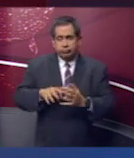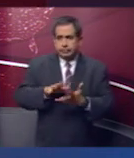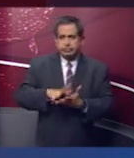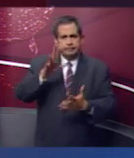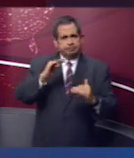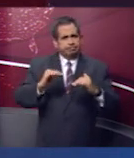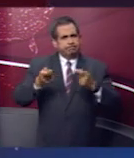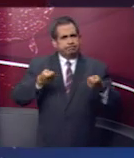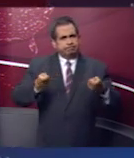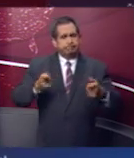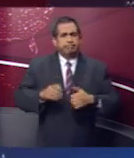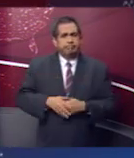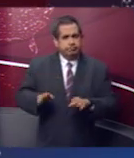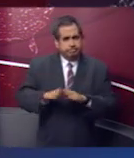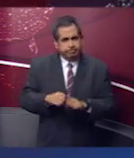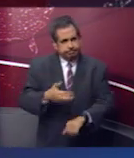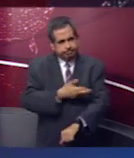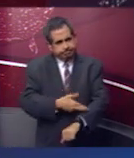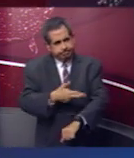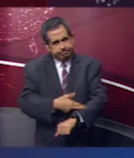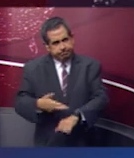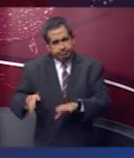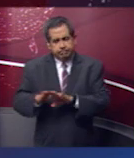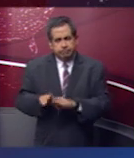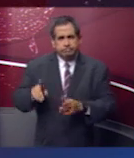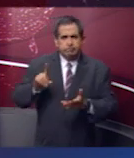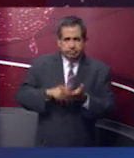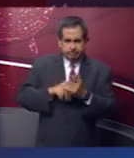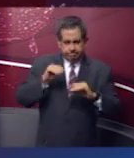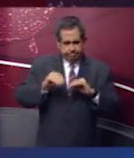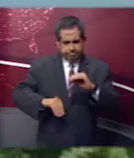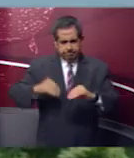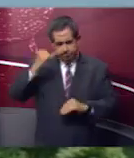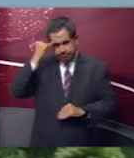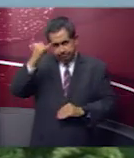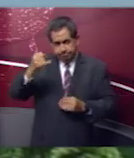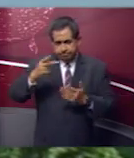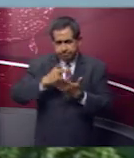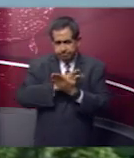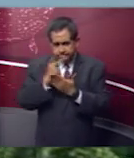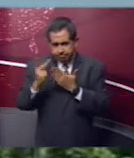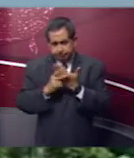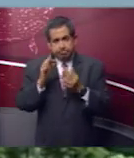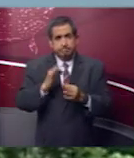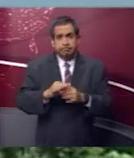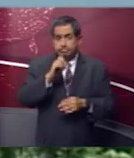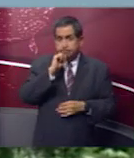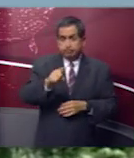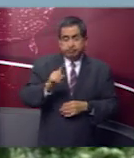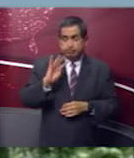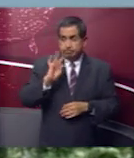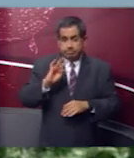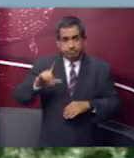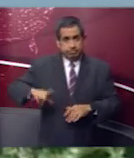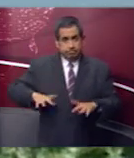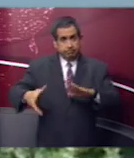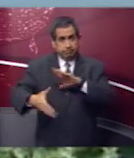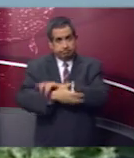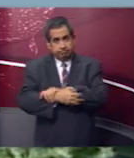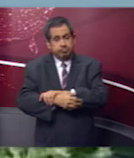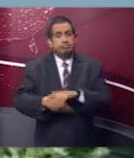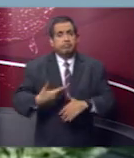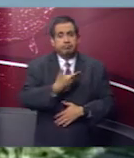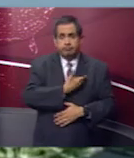estable, desarrollar conjuntamente un programa de gobierno y una agenda legislativa. Además, se establece que una vez conformado un gobierno de coalición,